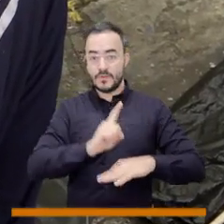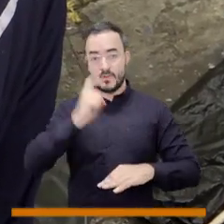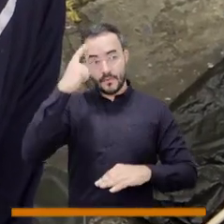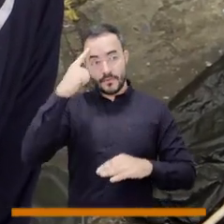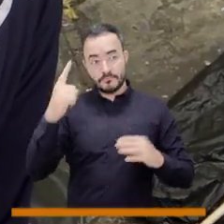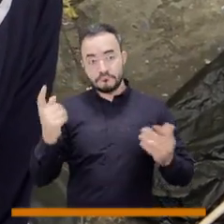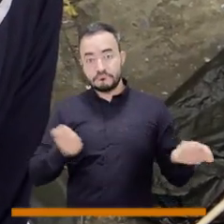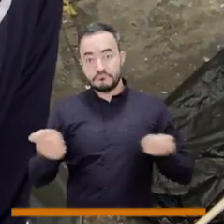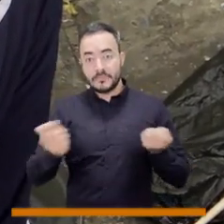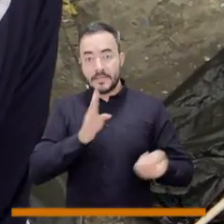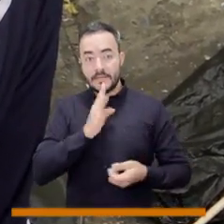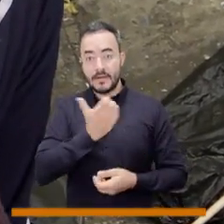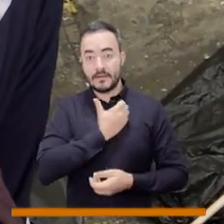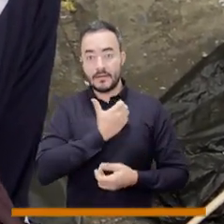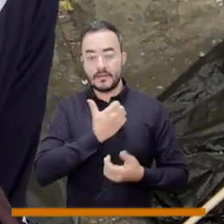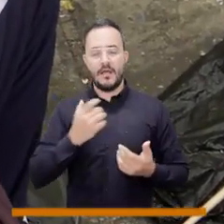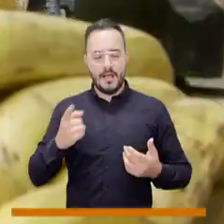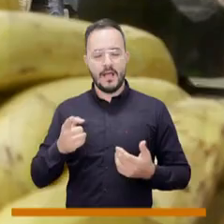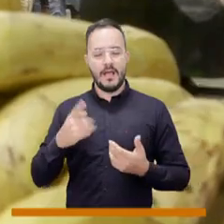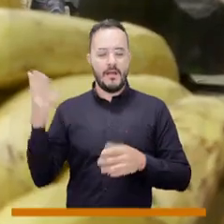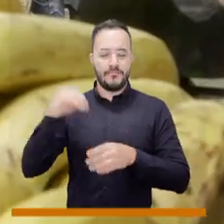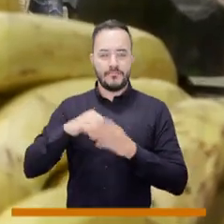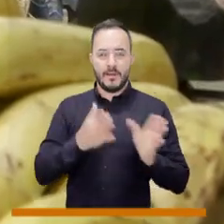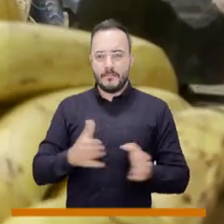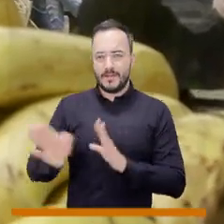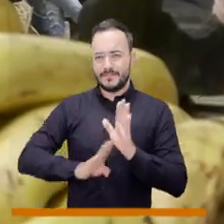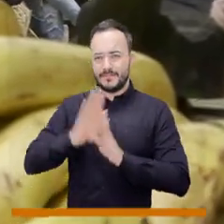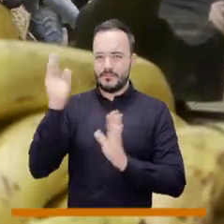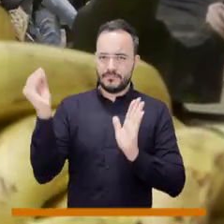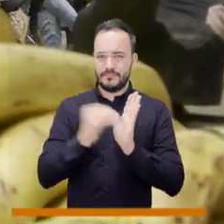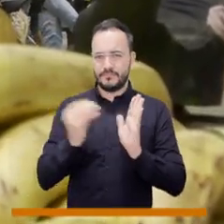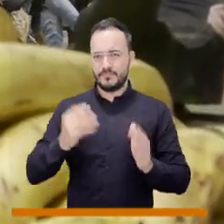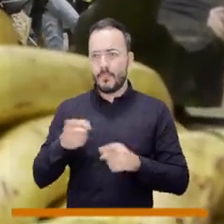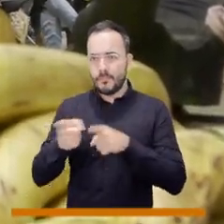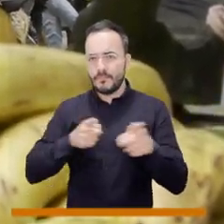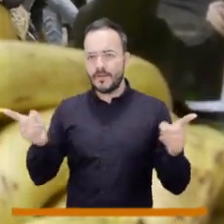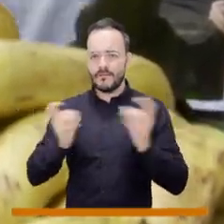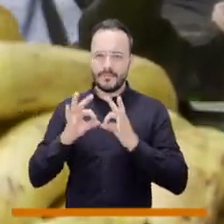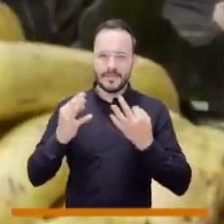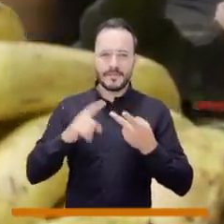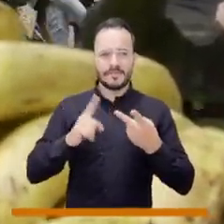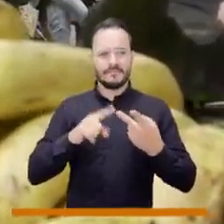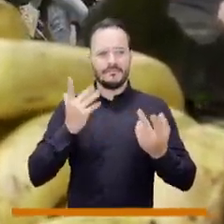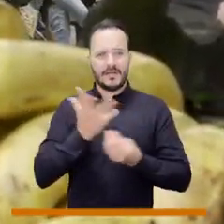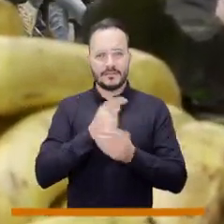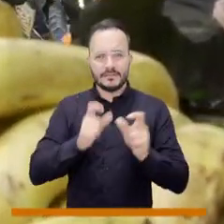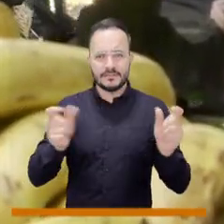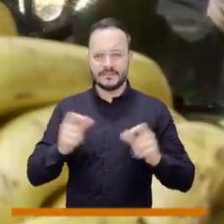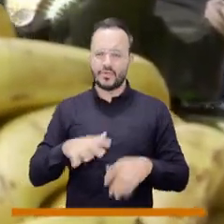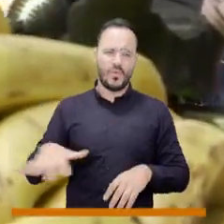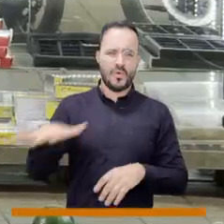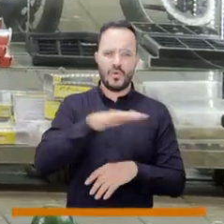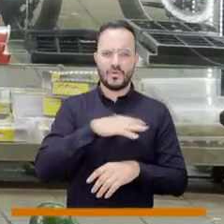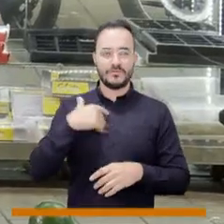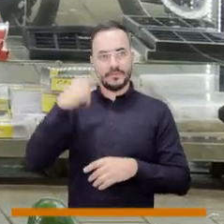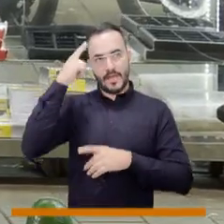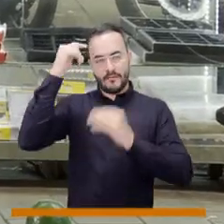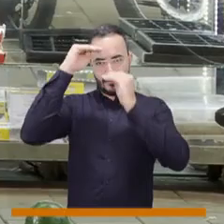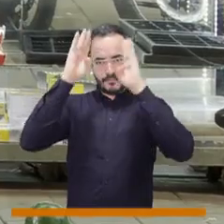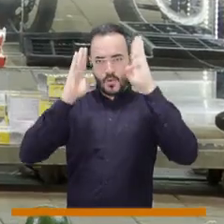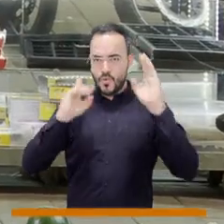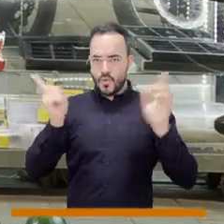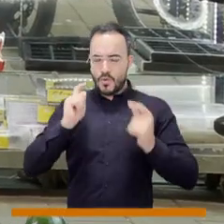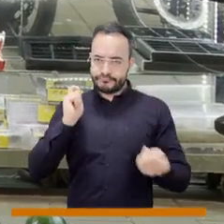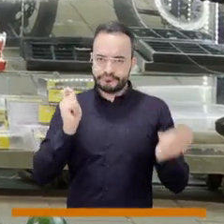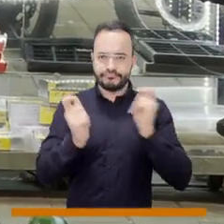próximo gobierno lo incluya en el plan de desarrollo como un mecanismo de que estas familias y estos artistas puedan llevar a Medellín a cambiar